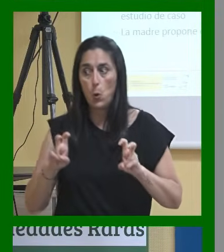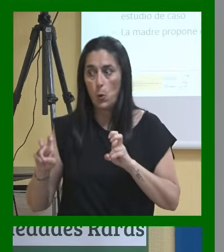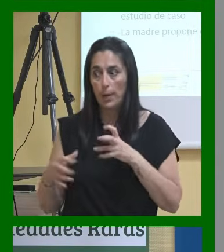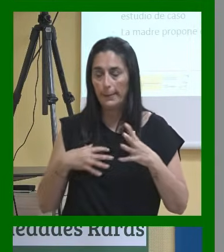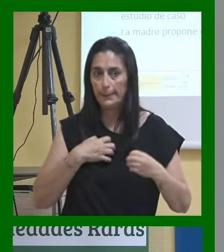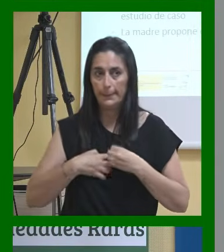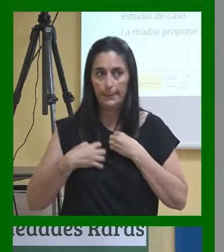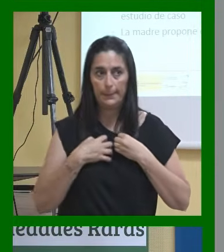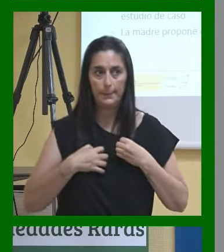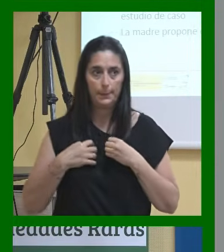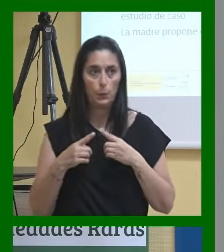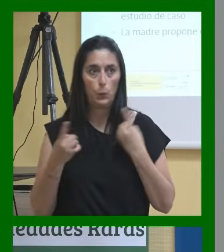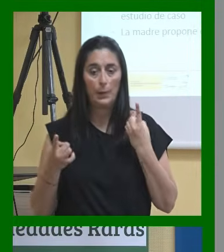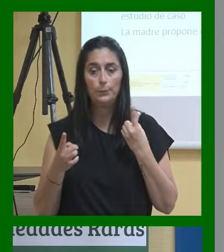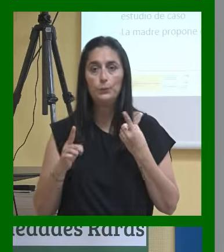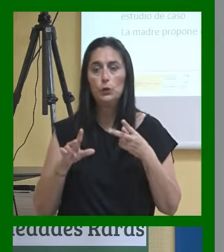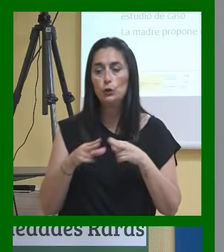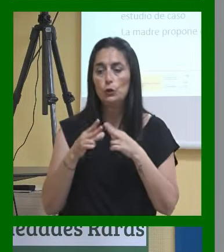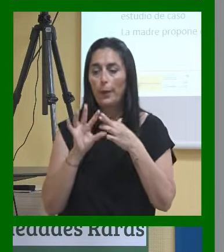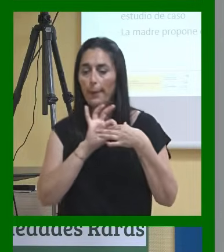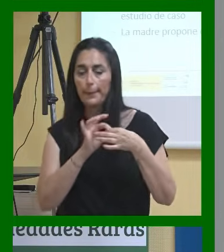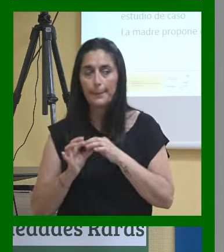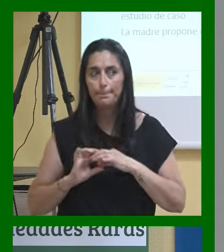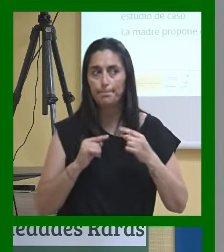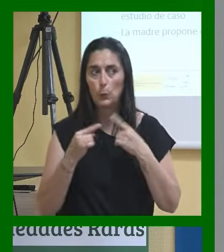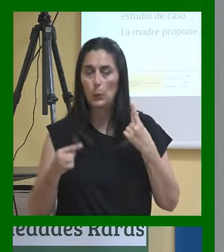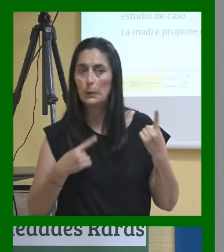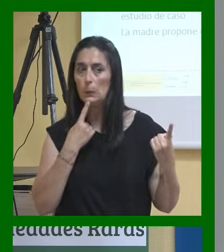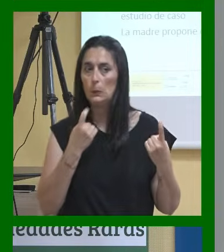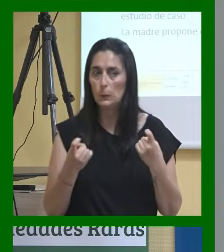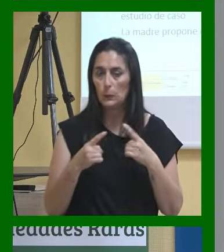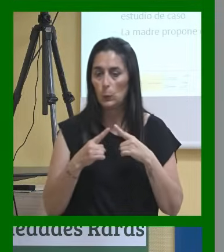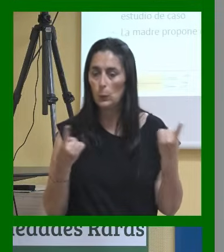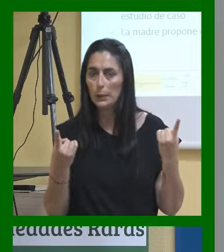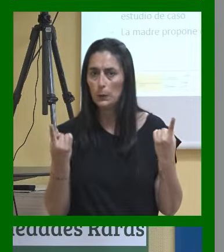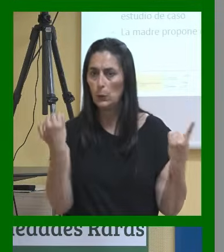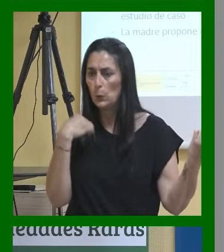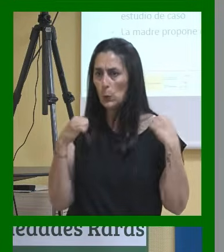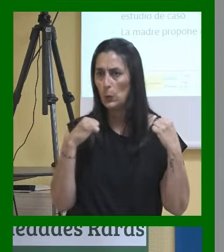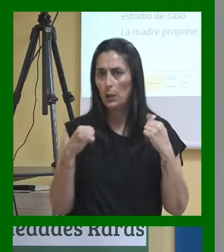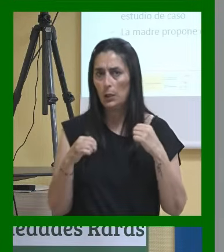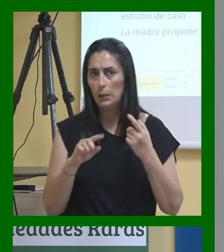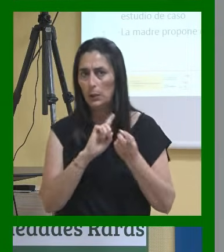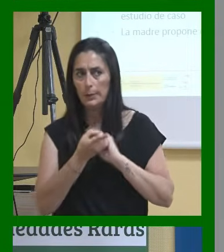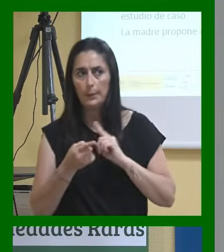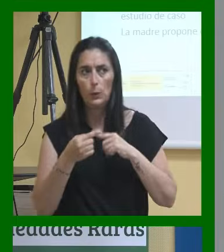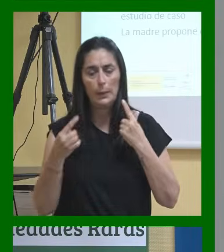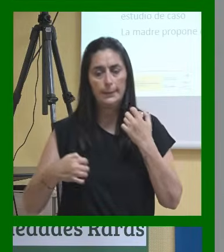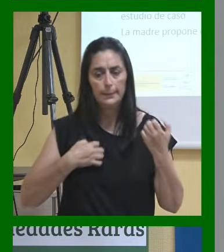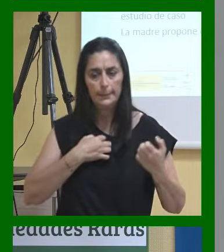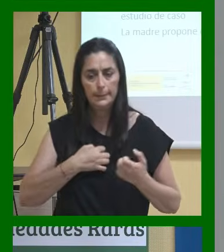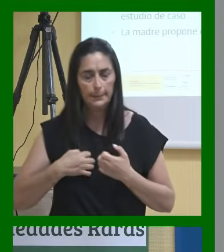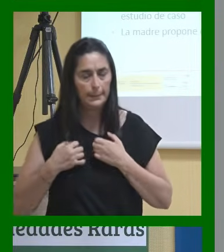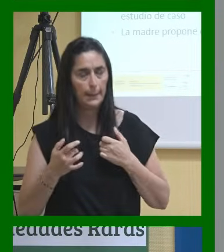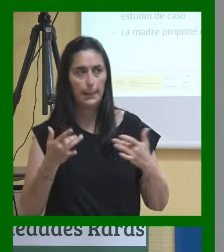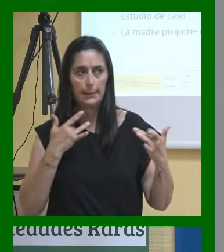tiene dificultades también en la relación social, cambios emocionales muy intensos, síntomas de ansiedad somática.